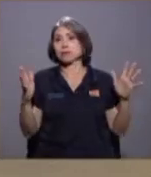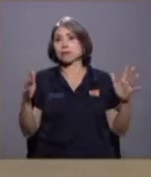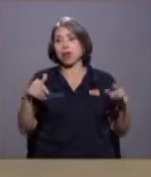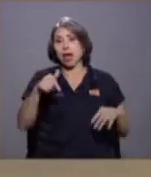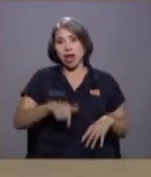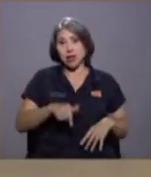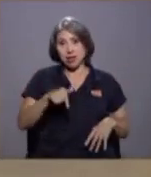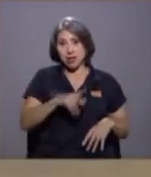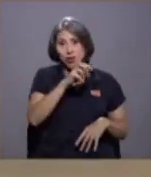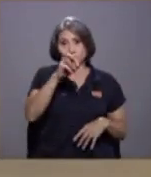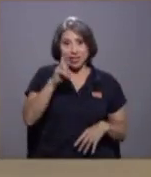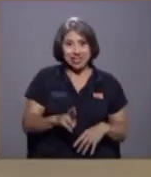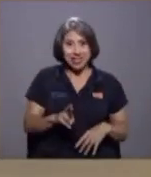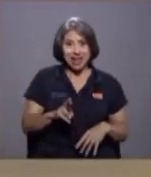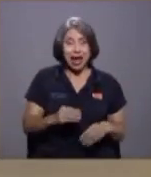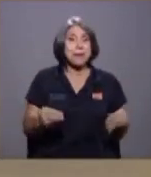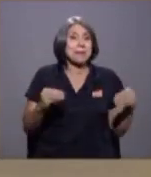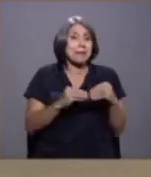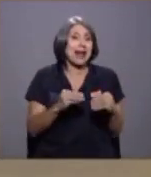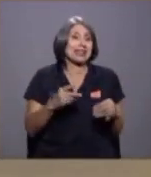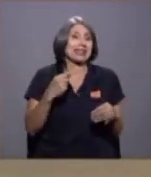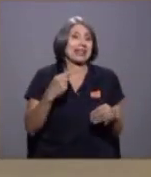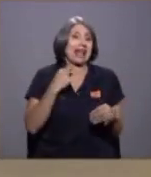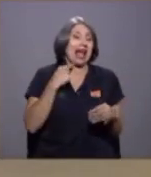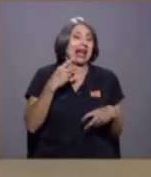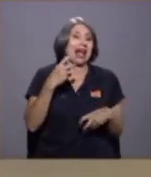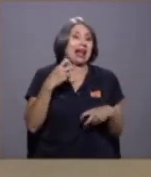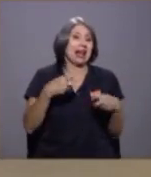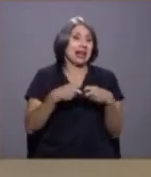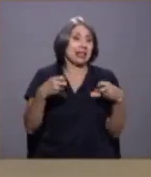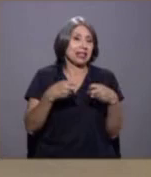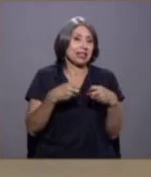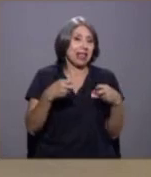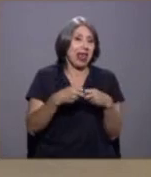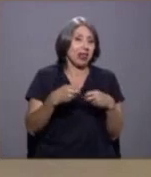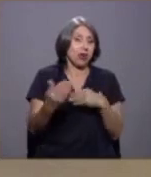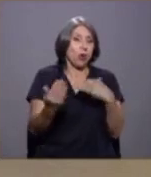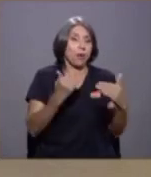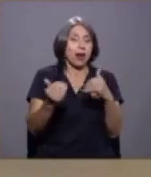países con los que Costa Rica comercia es la de Costa Rica.